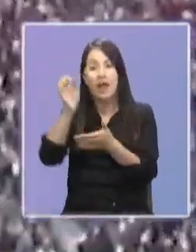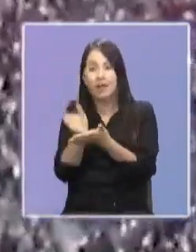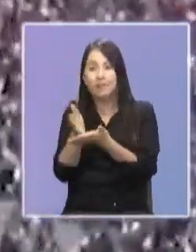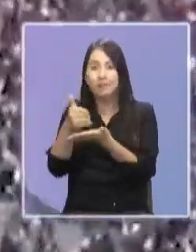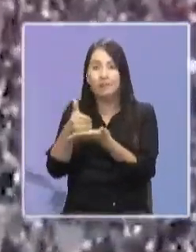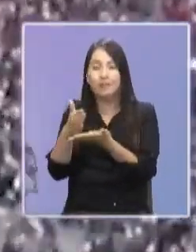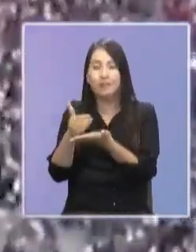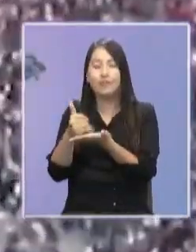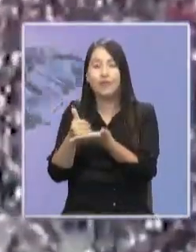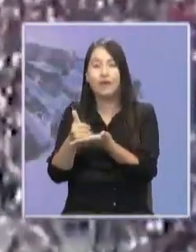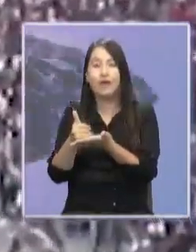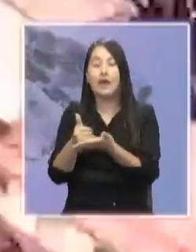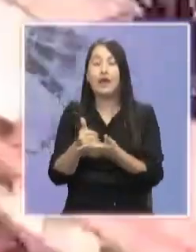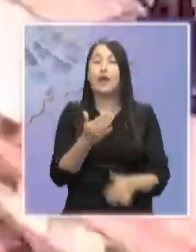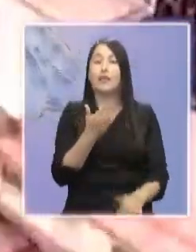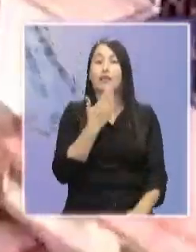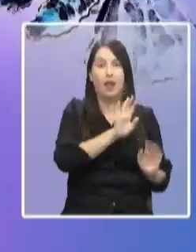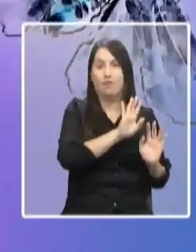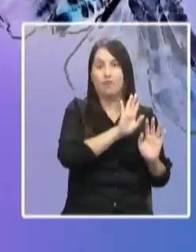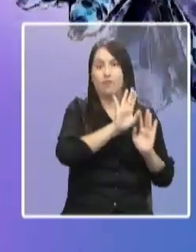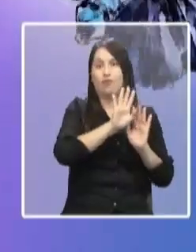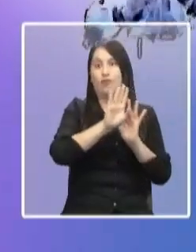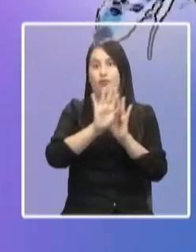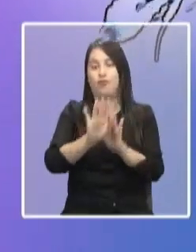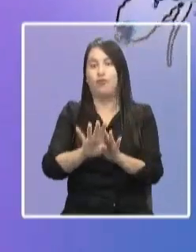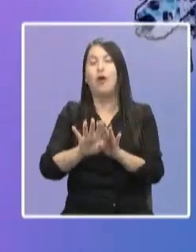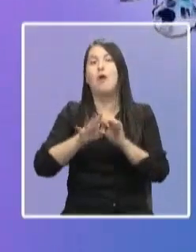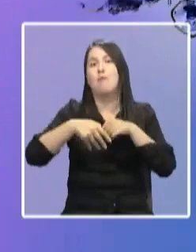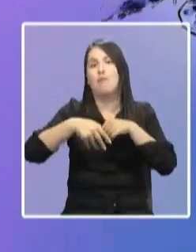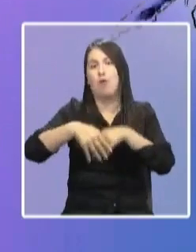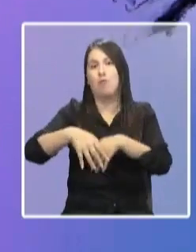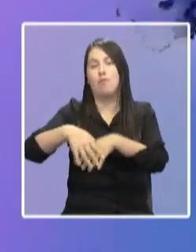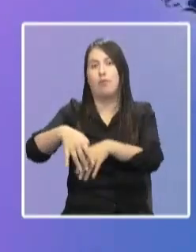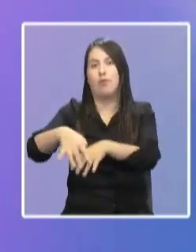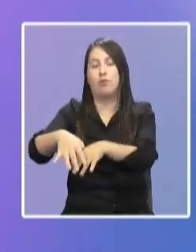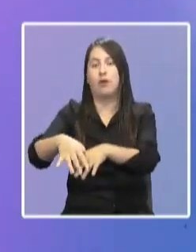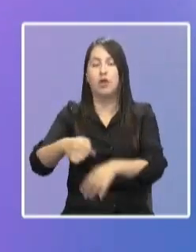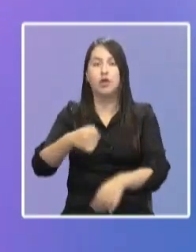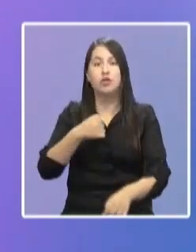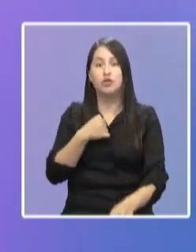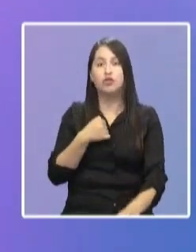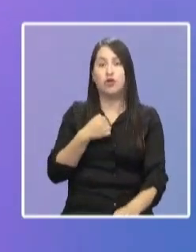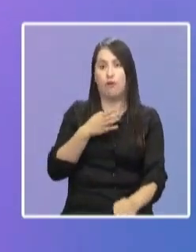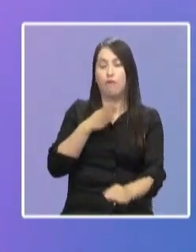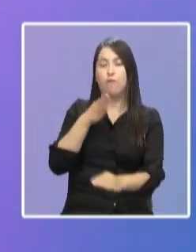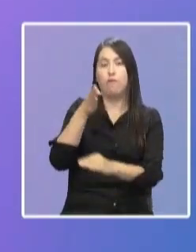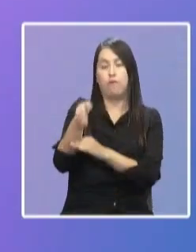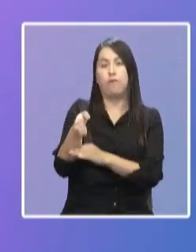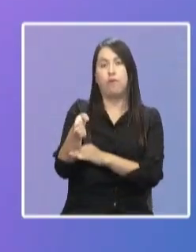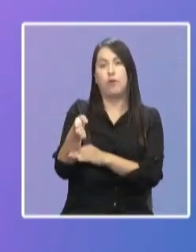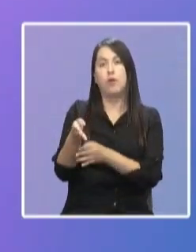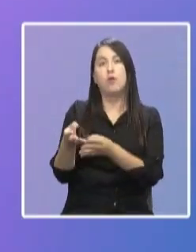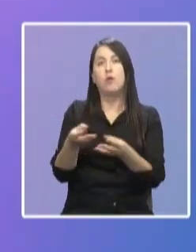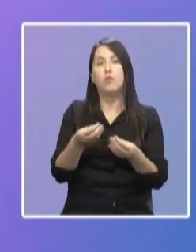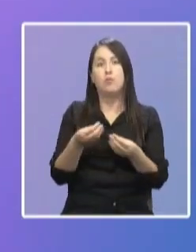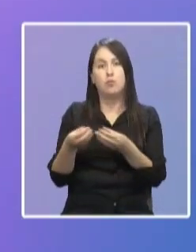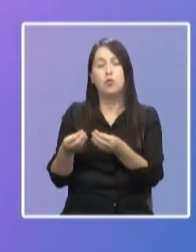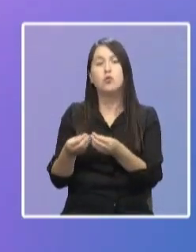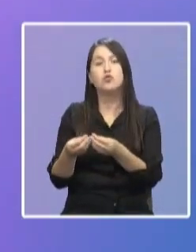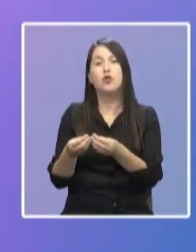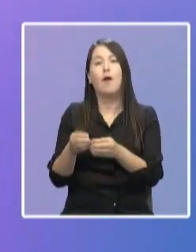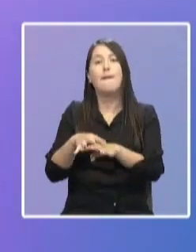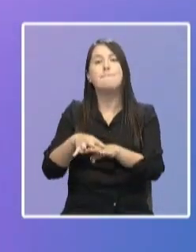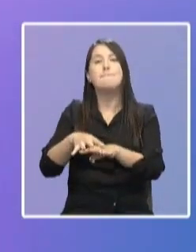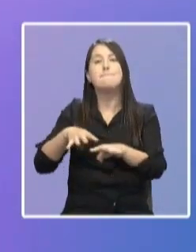las mujeres salieron a las calles y a las manifestaciones. Me tocó ir a muchos